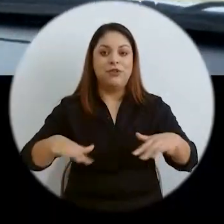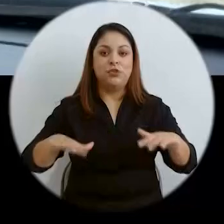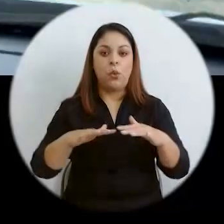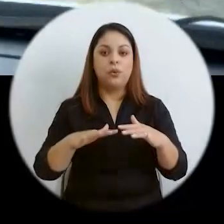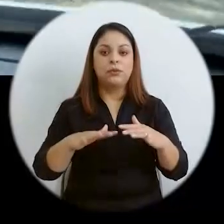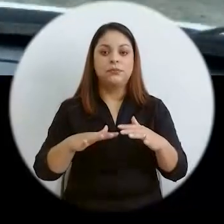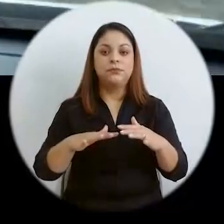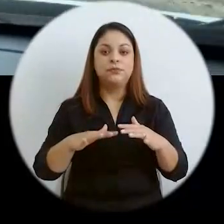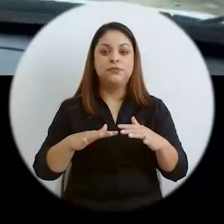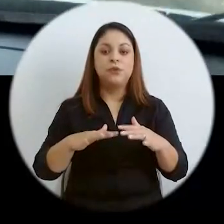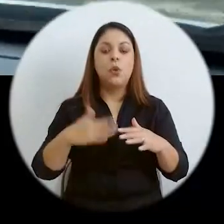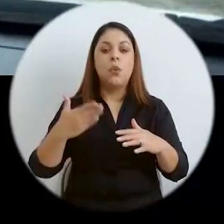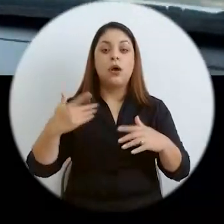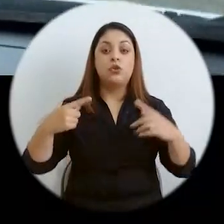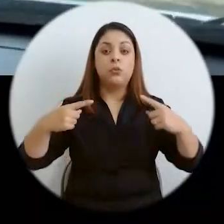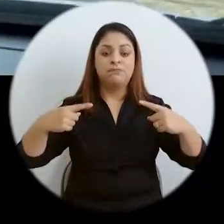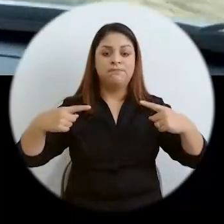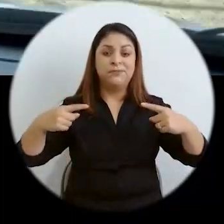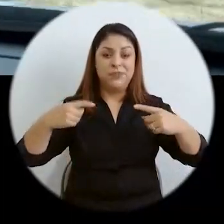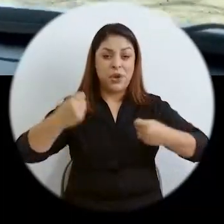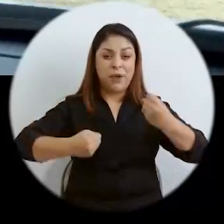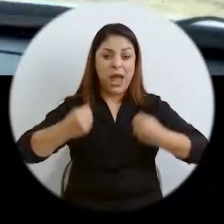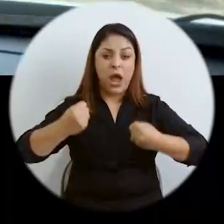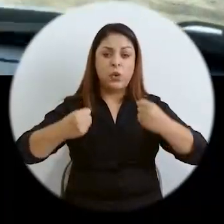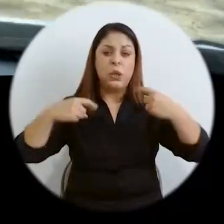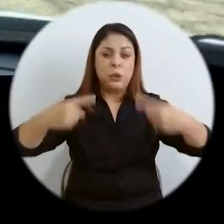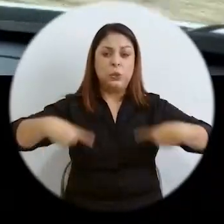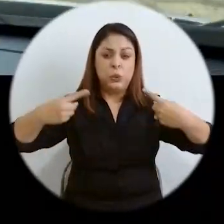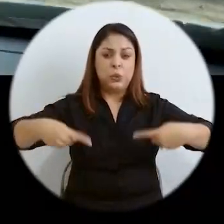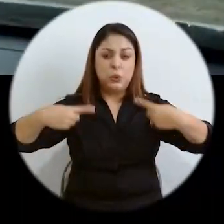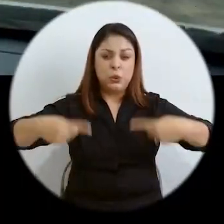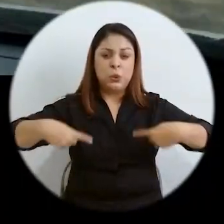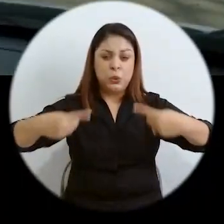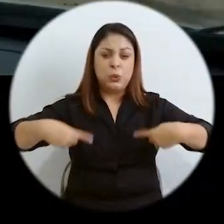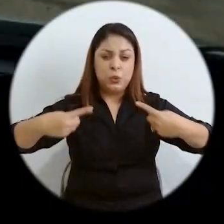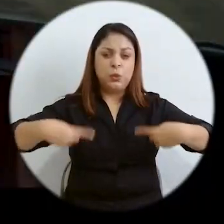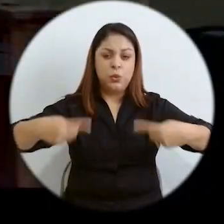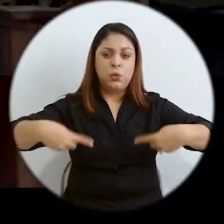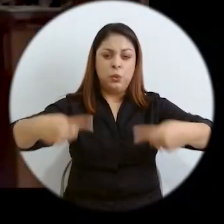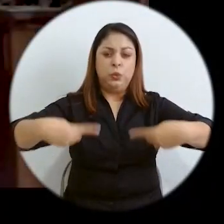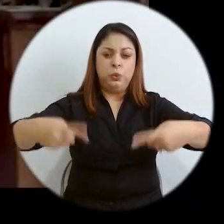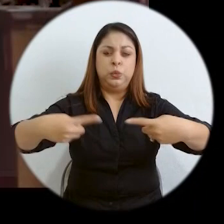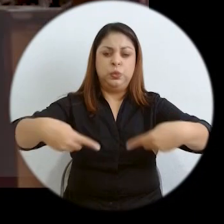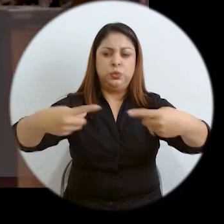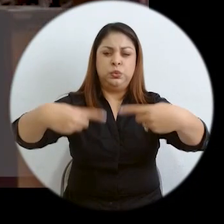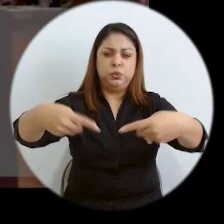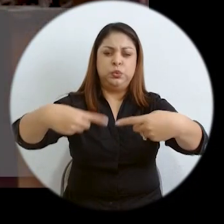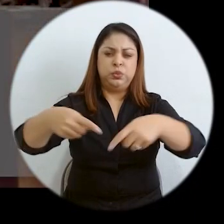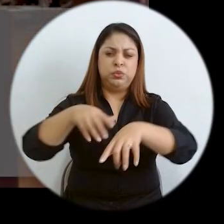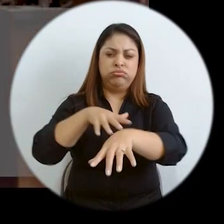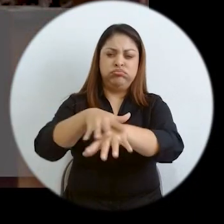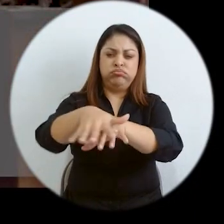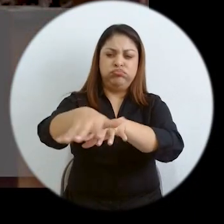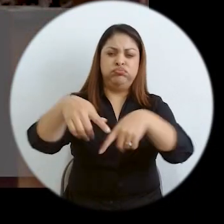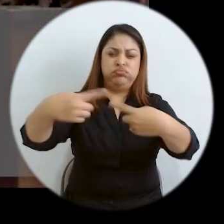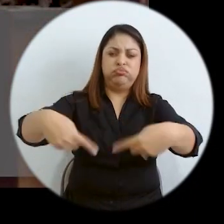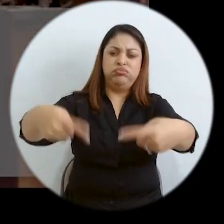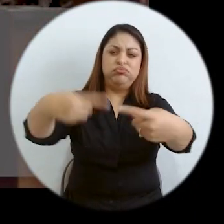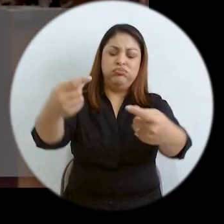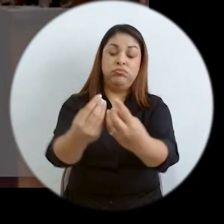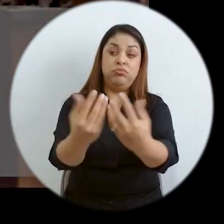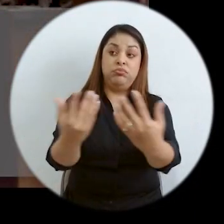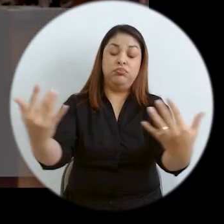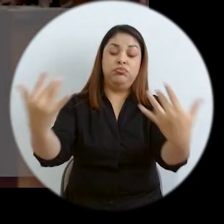que las ruedas de los vehículos transitan por